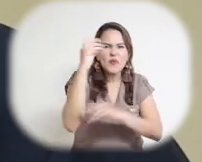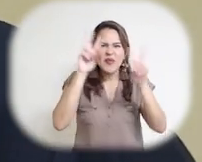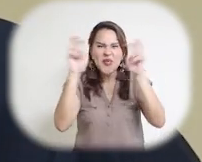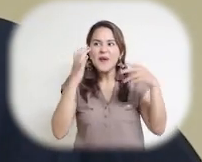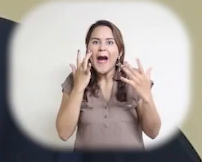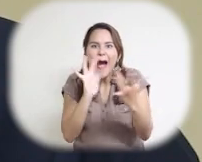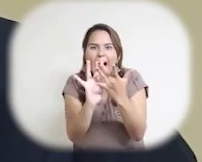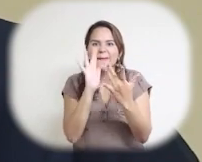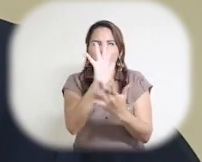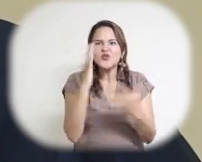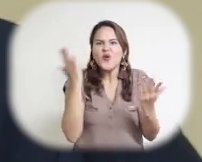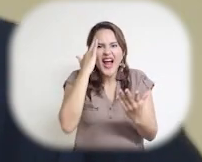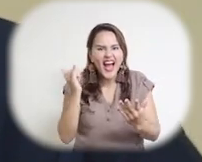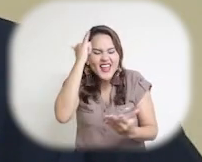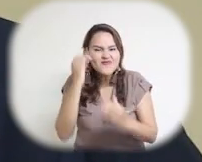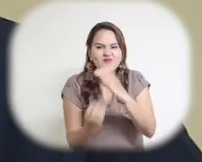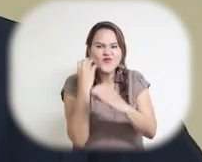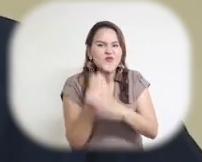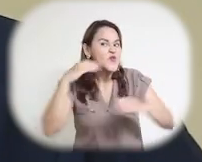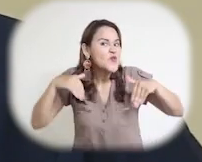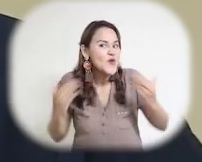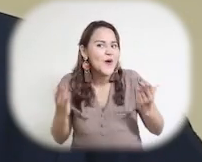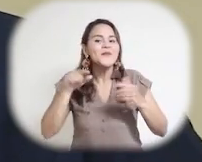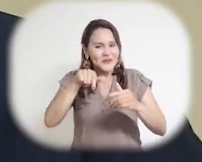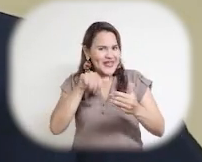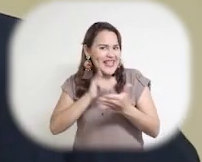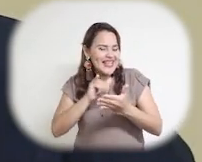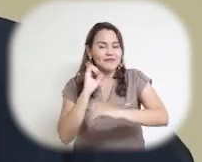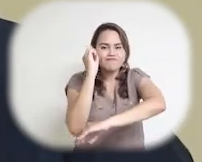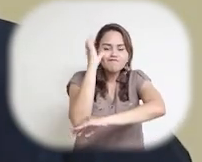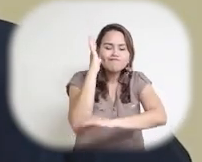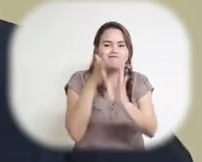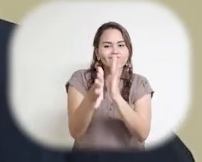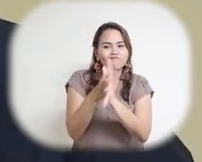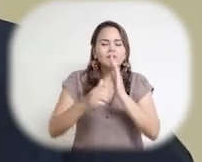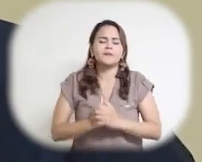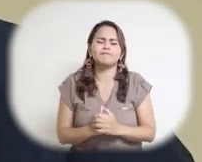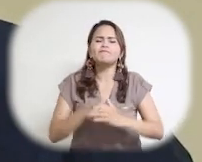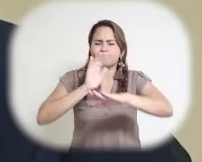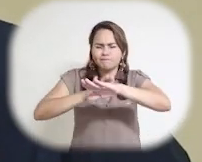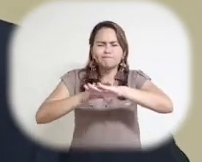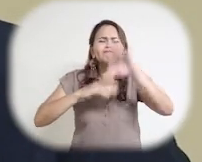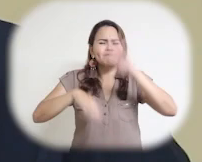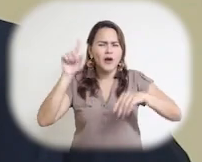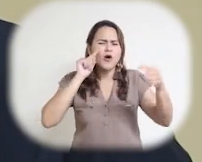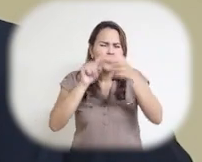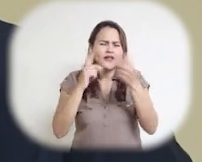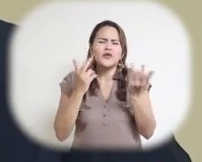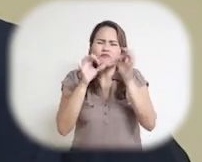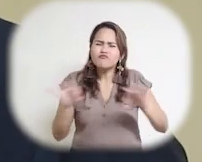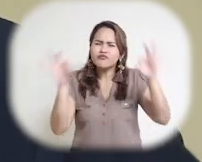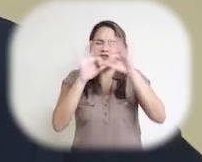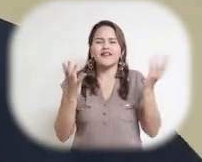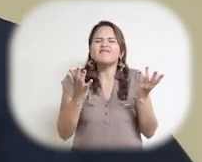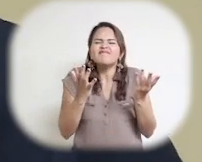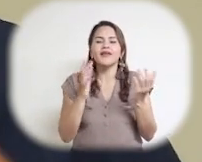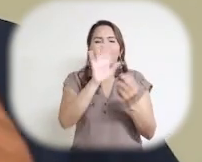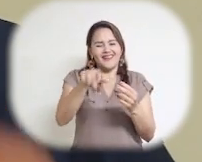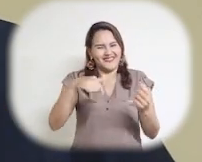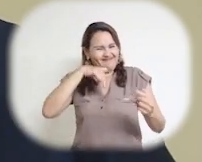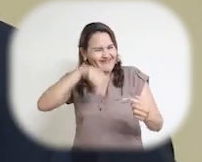que el realizarlos y el brindarles este espacio tanto a docentes, a estudiantes, a toda la comunidad, pues perfecciona